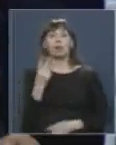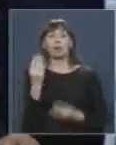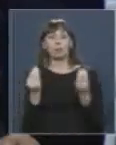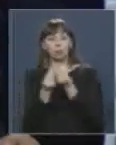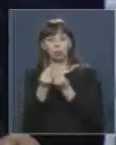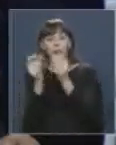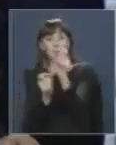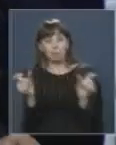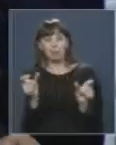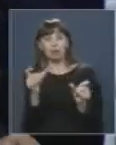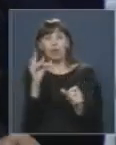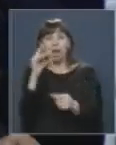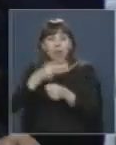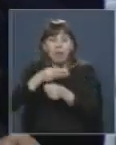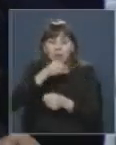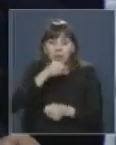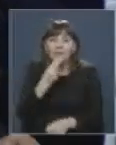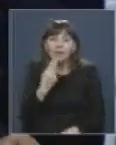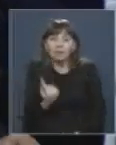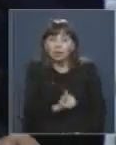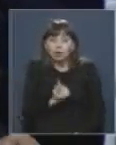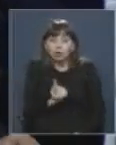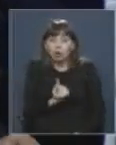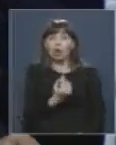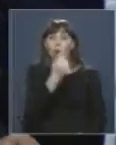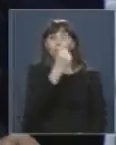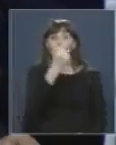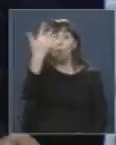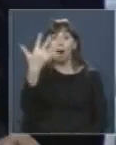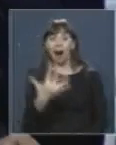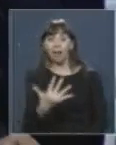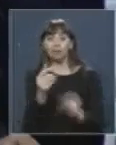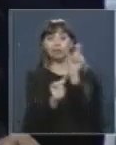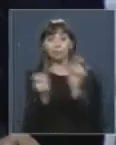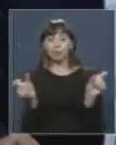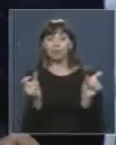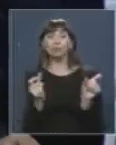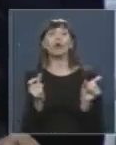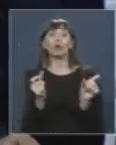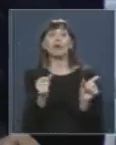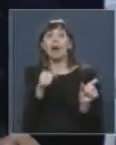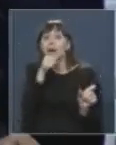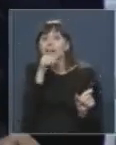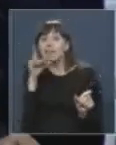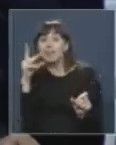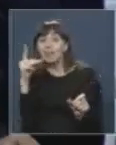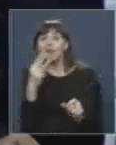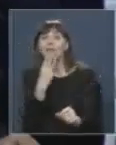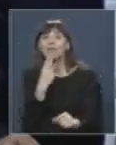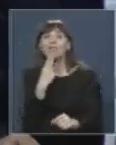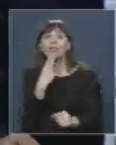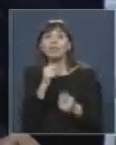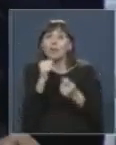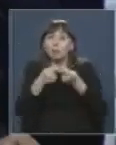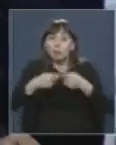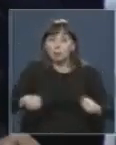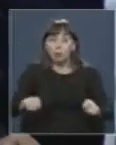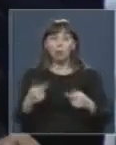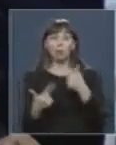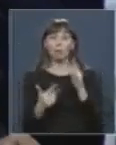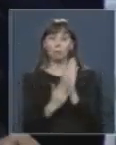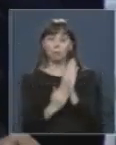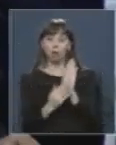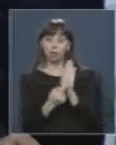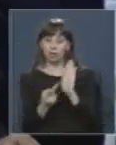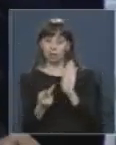deben sobrellevar, un quinto de la población adulto mayor vive en la pobreza. Es por esta razón que a las políticas públicas,